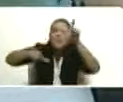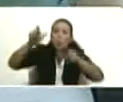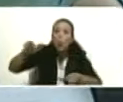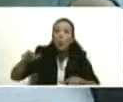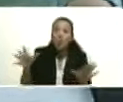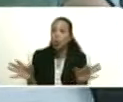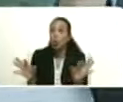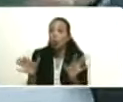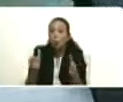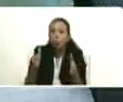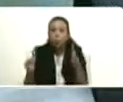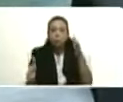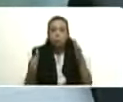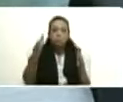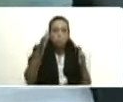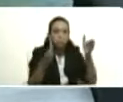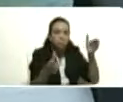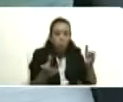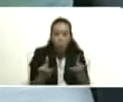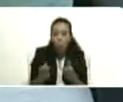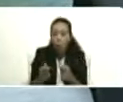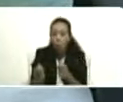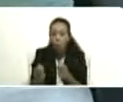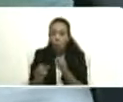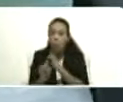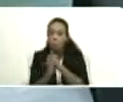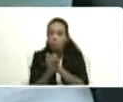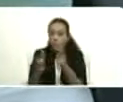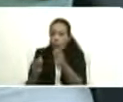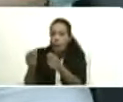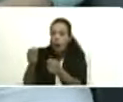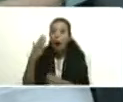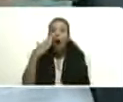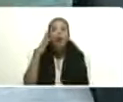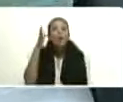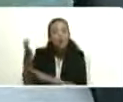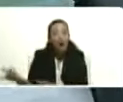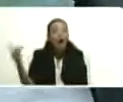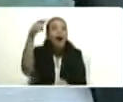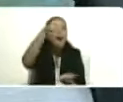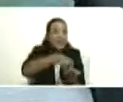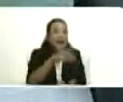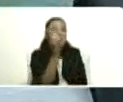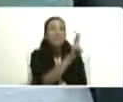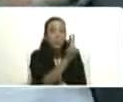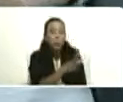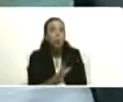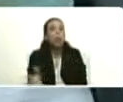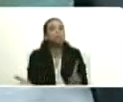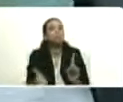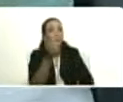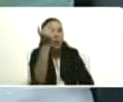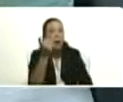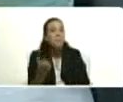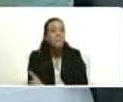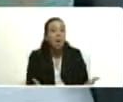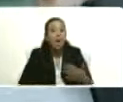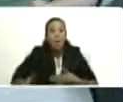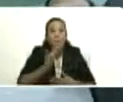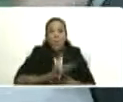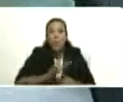todo estaba robotizado. En fin, esto es lo que Dios mediante vamos a traer para acá, aparte de grandes,